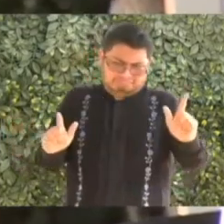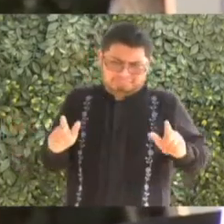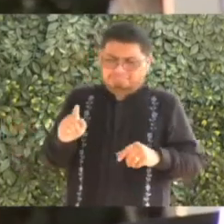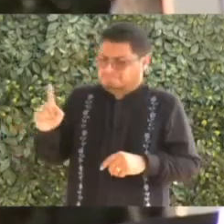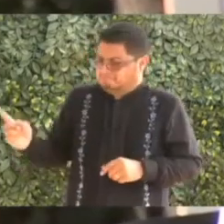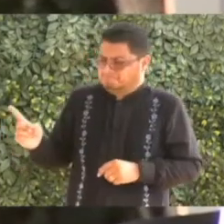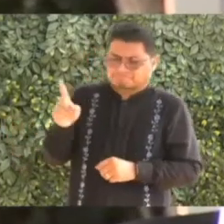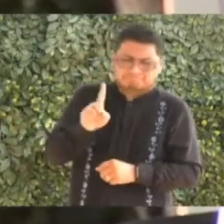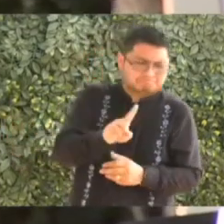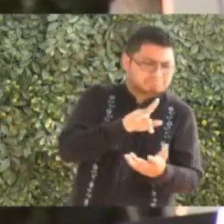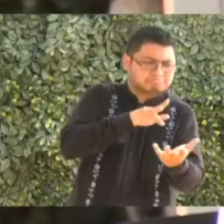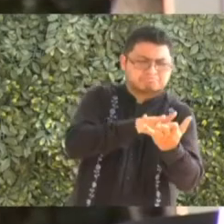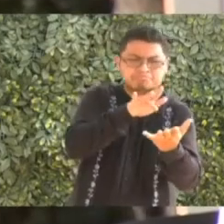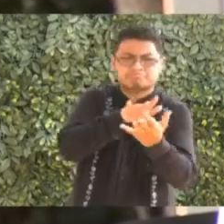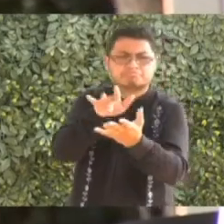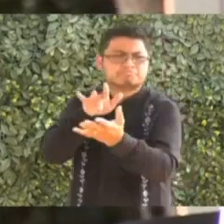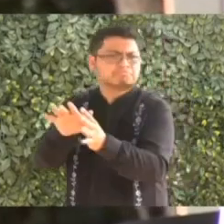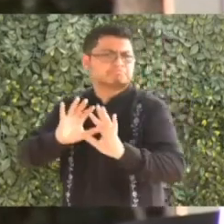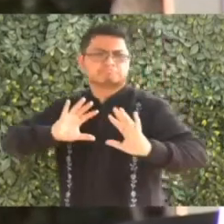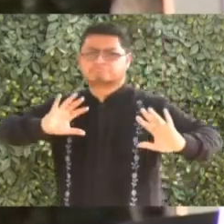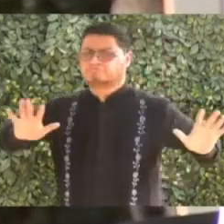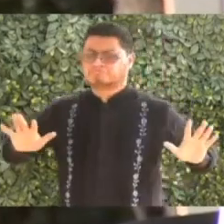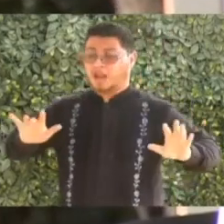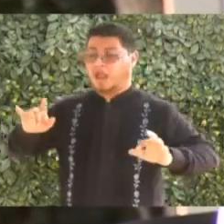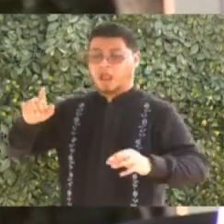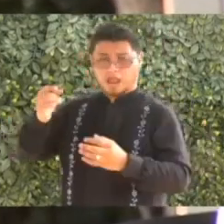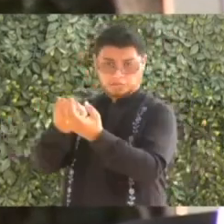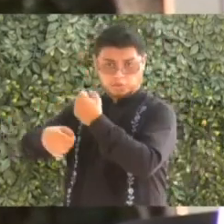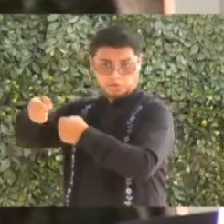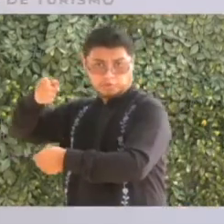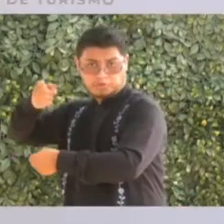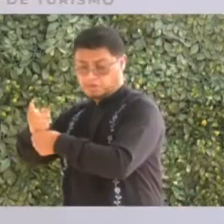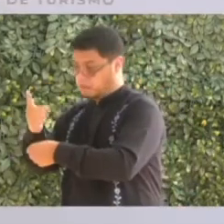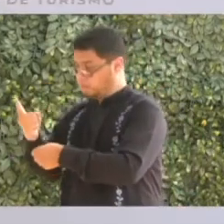auténtico integrante de la sociedad civil,